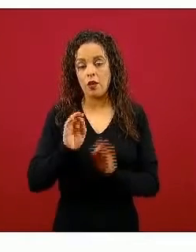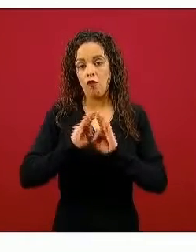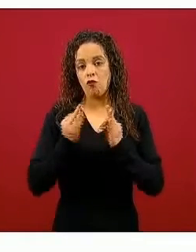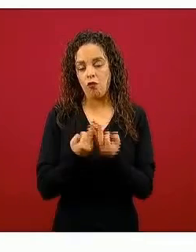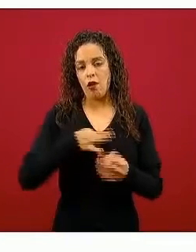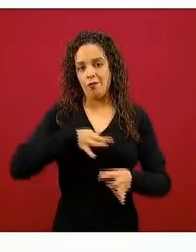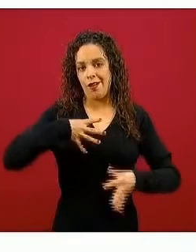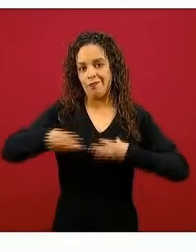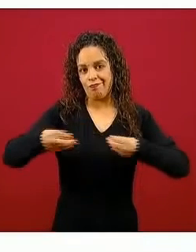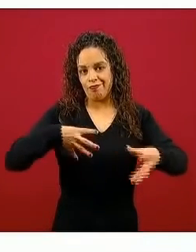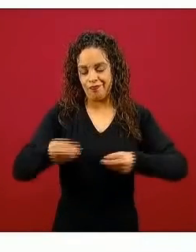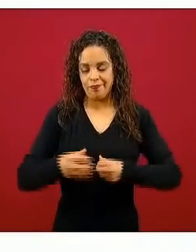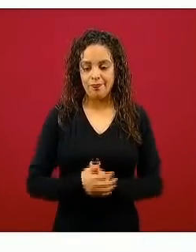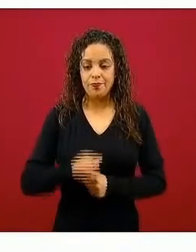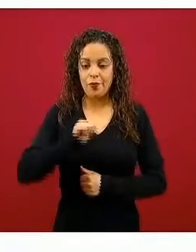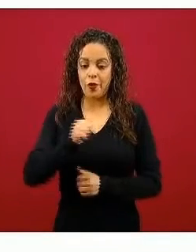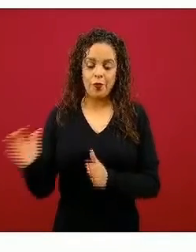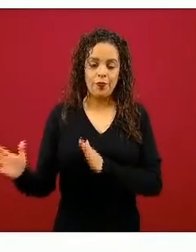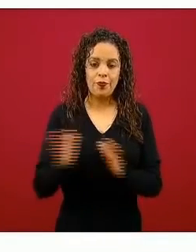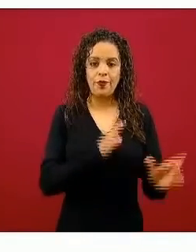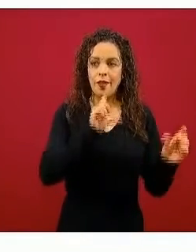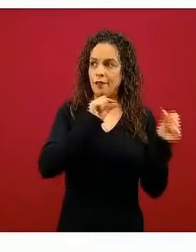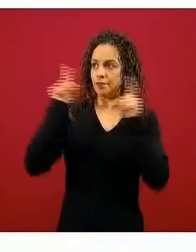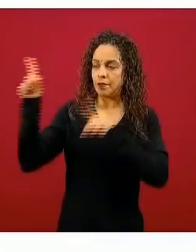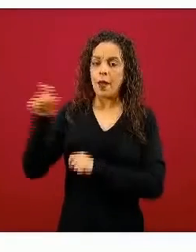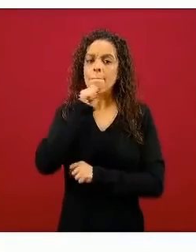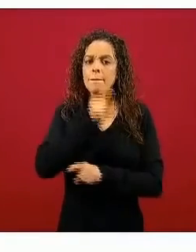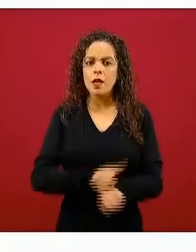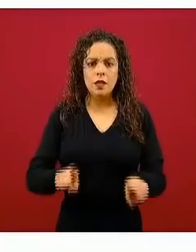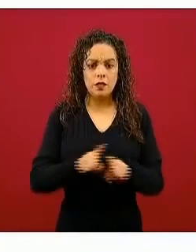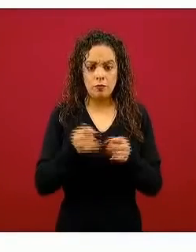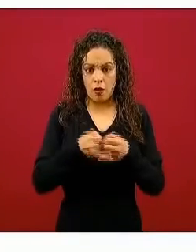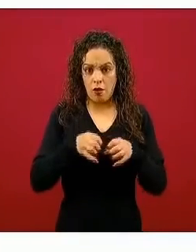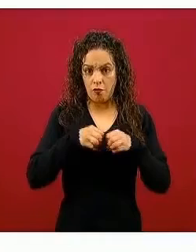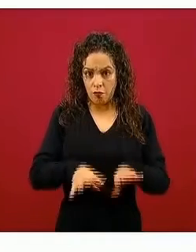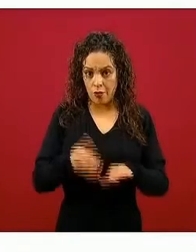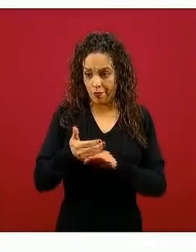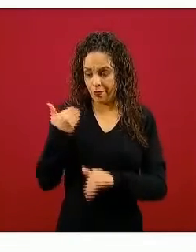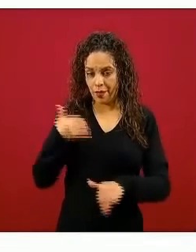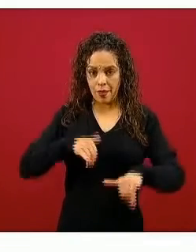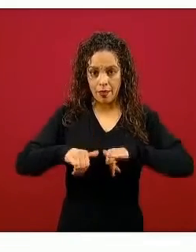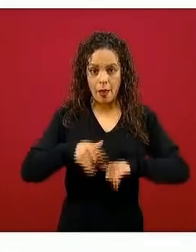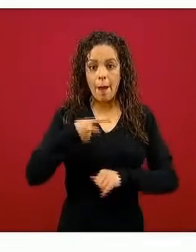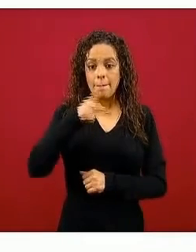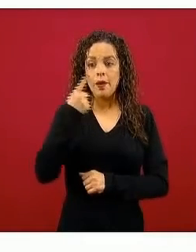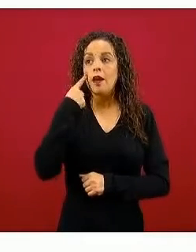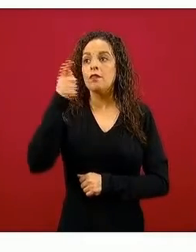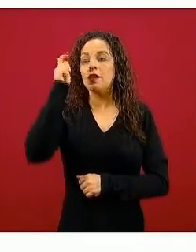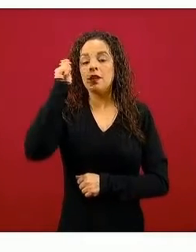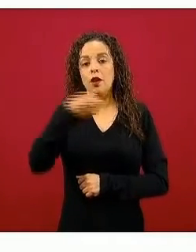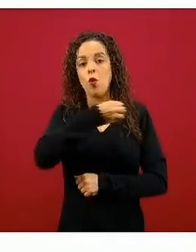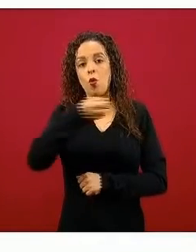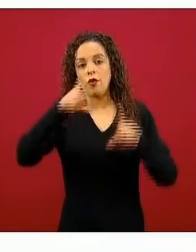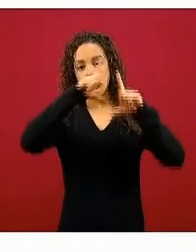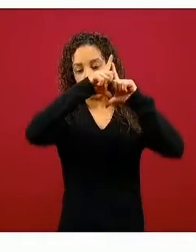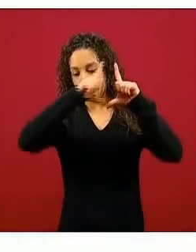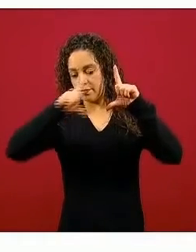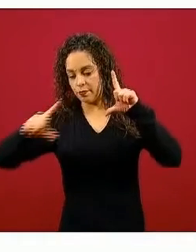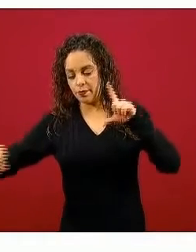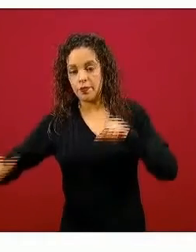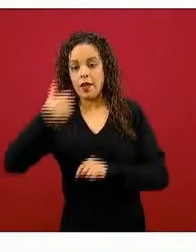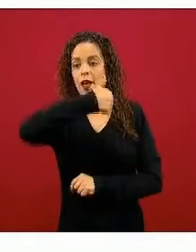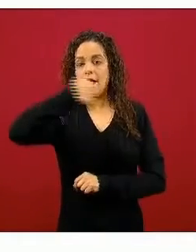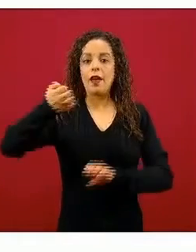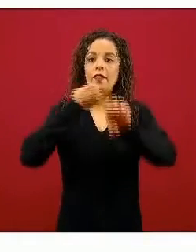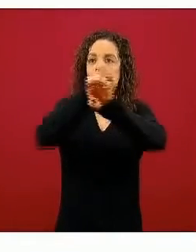la siguiente diapositiva, es esta misma información, pero igual, nuevamente en orden descendente para cada entidad federativa, y